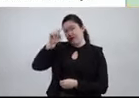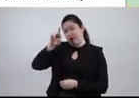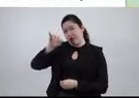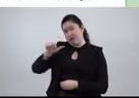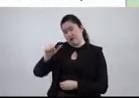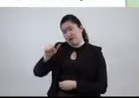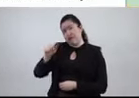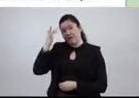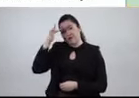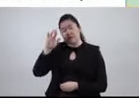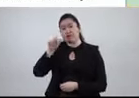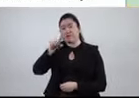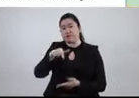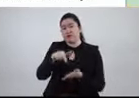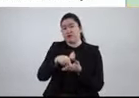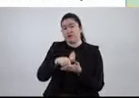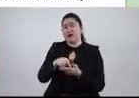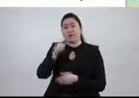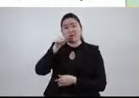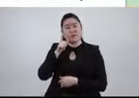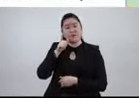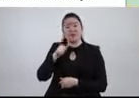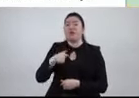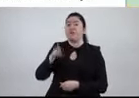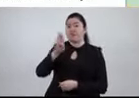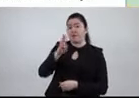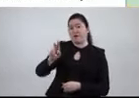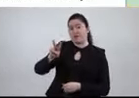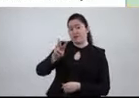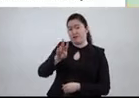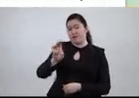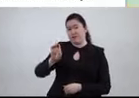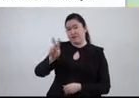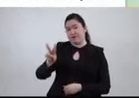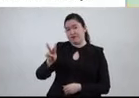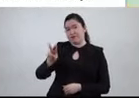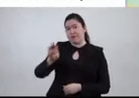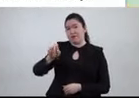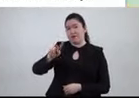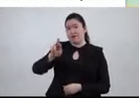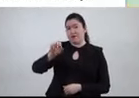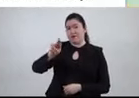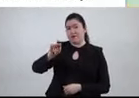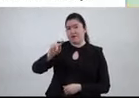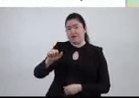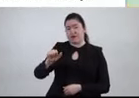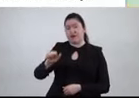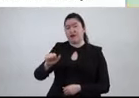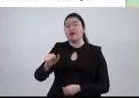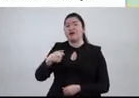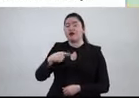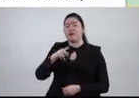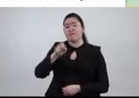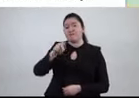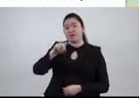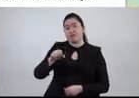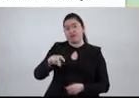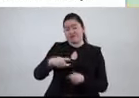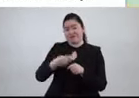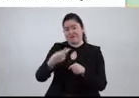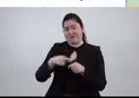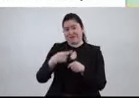Colonia Roma Sur en la Alcaldía Cuauhtémoc, la Biblioteca Vasconcelos, ahí en Buenavista en Cuauhtémoc también, el Pepsi Center en Benito Juárez,